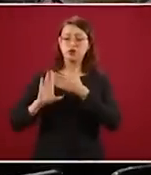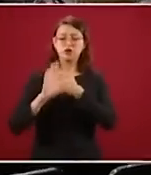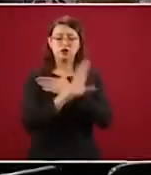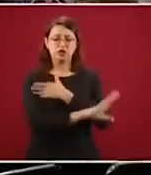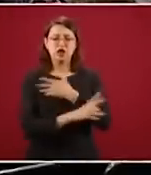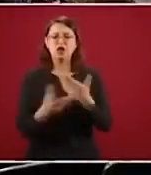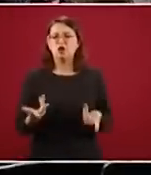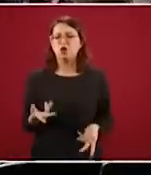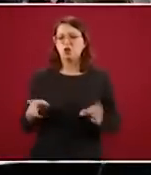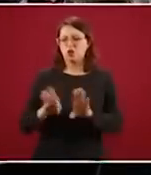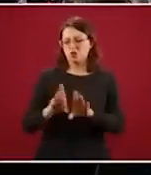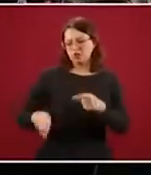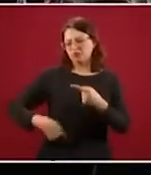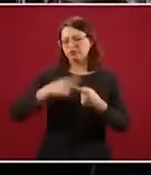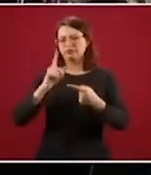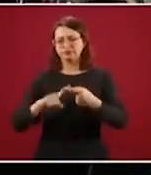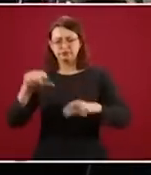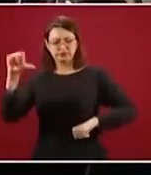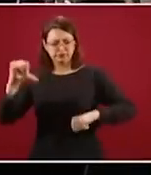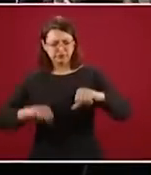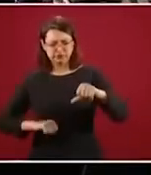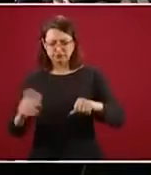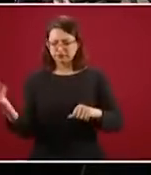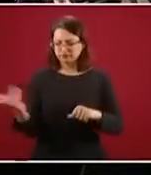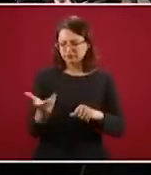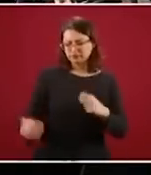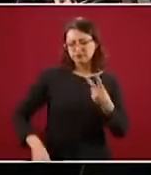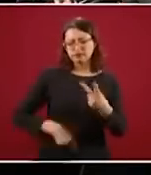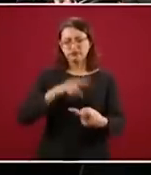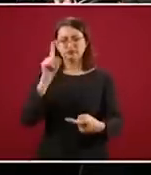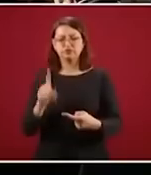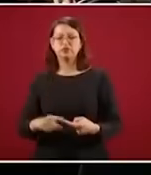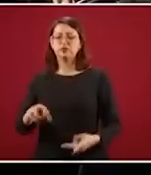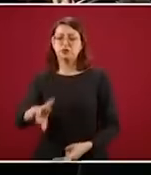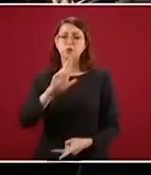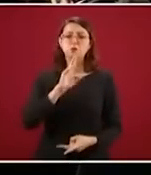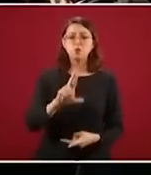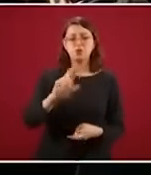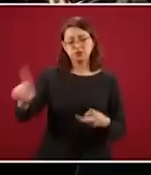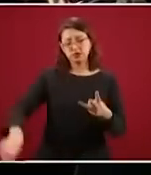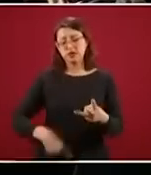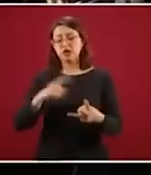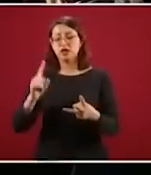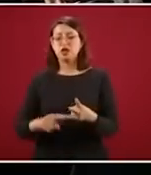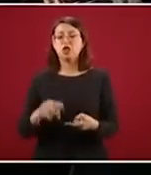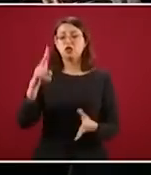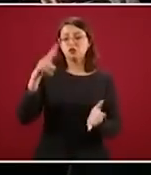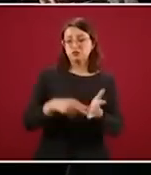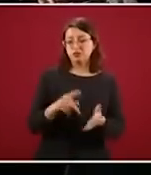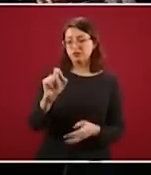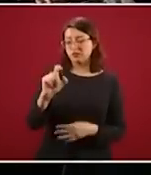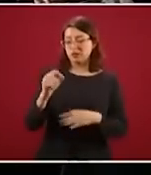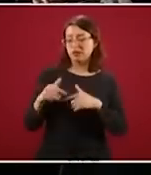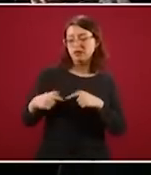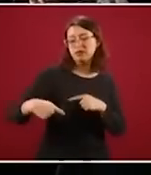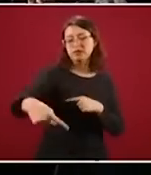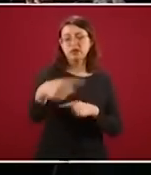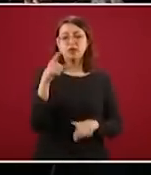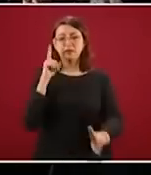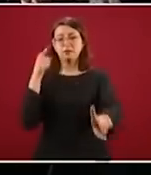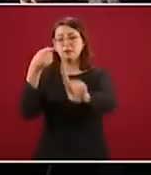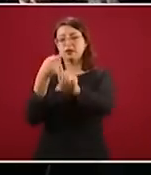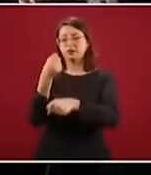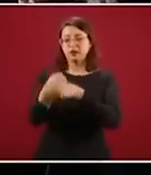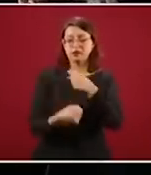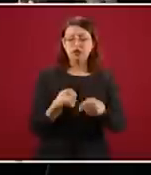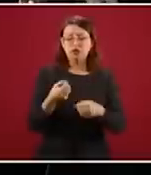resultados y las metas para este año. Esto fue un trabajo conjunto donde